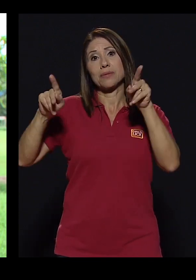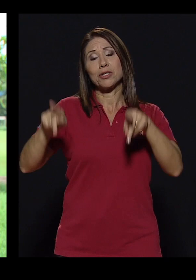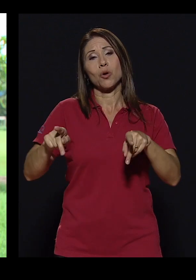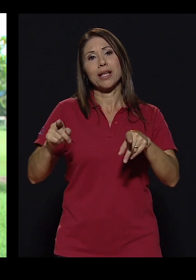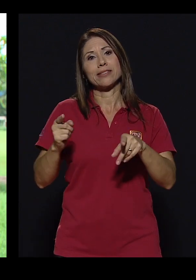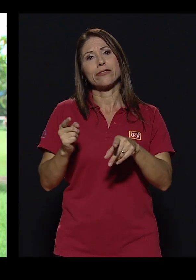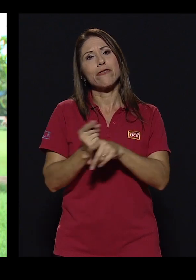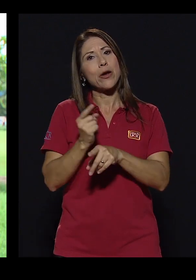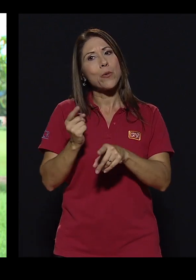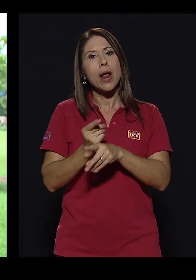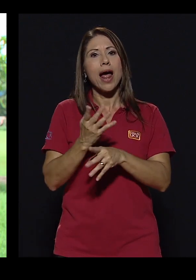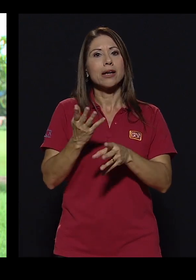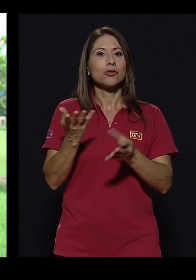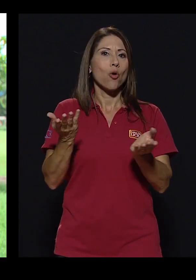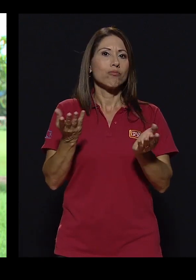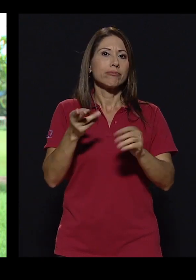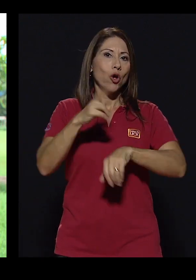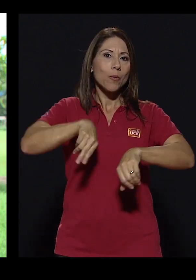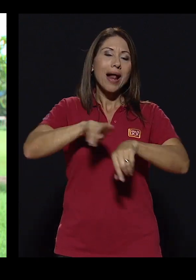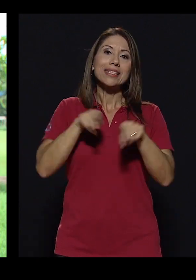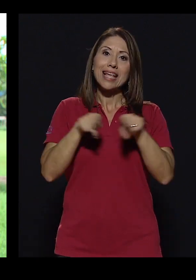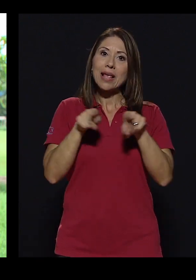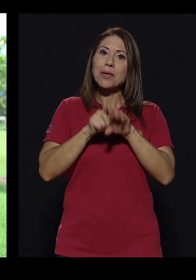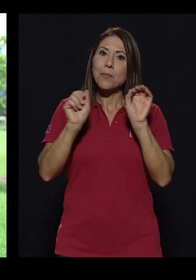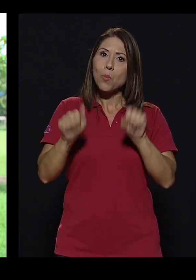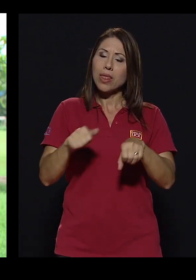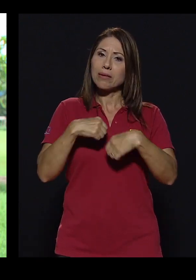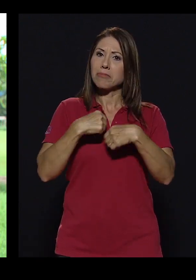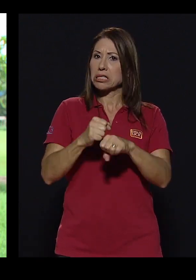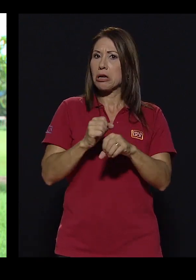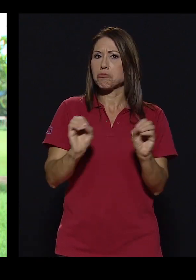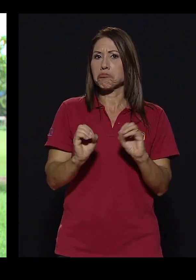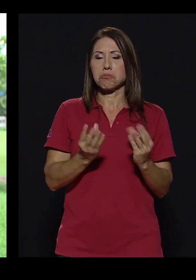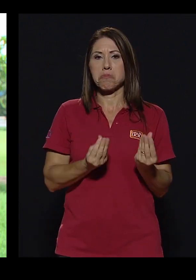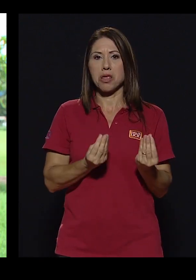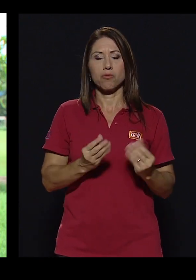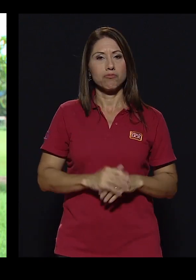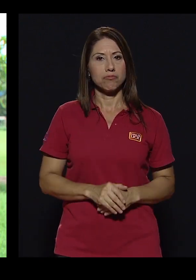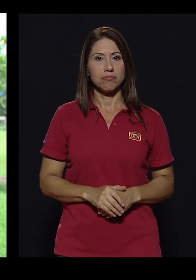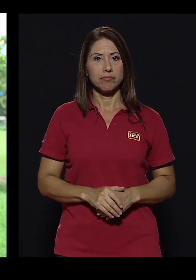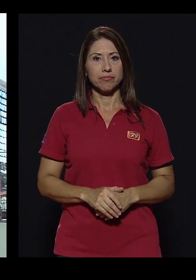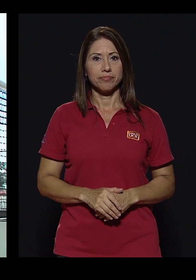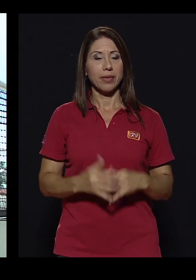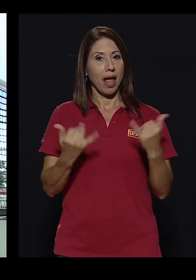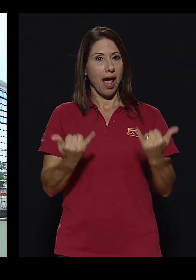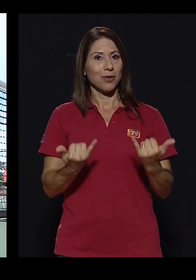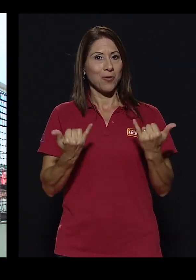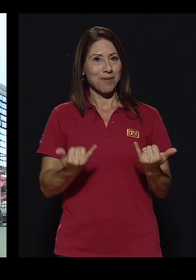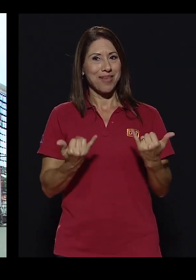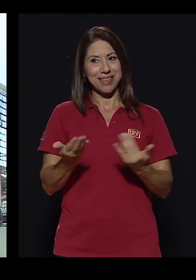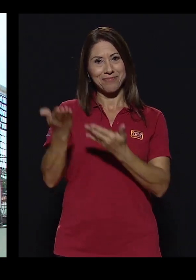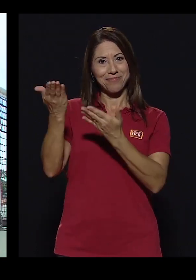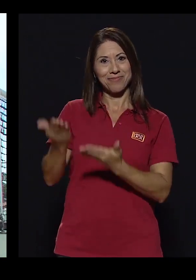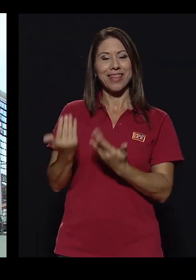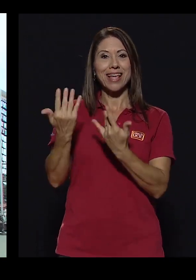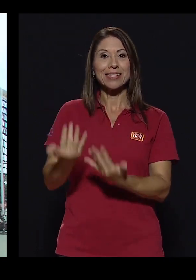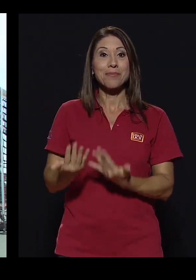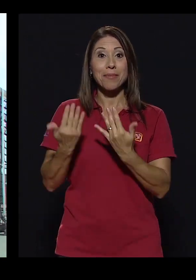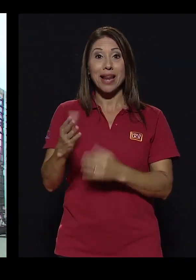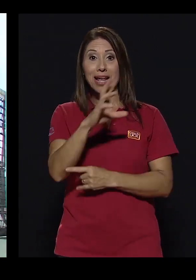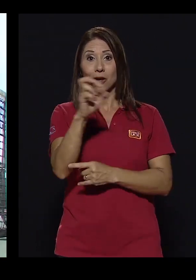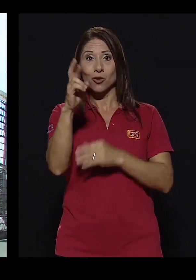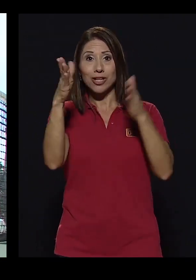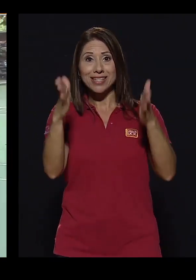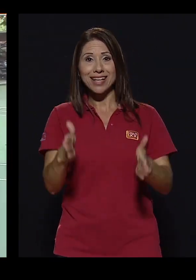regulares o normales que también pueden practicarlo sin ningún miedo actualmente valverde